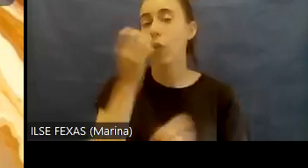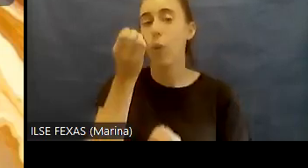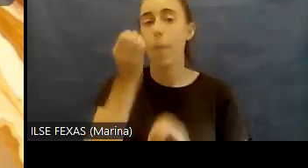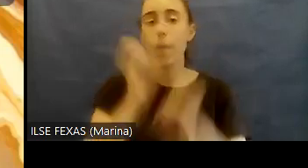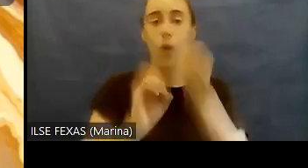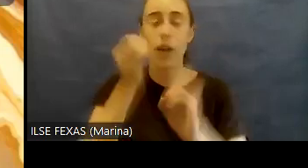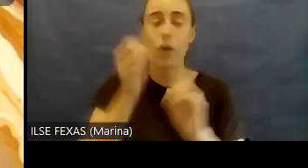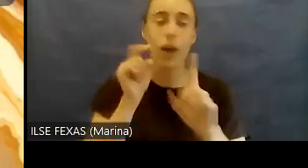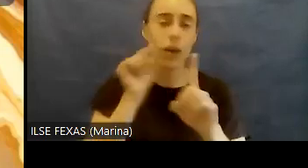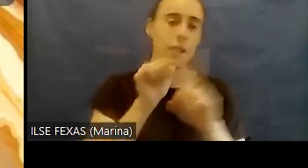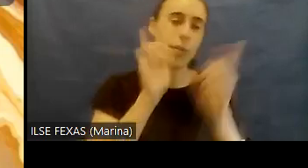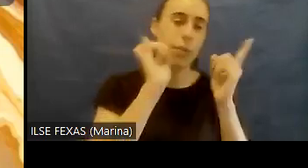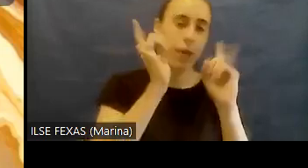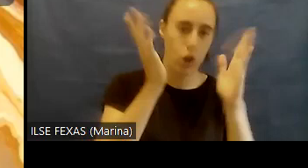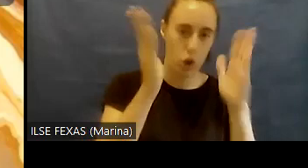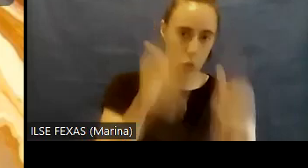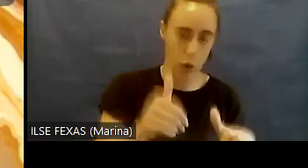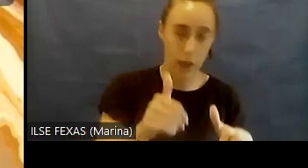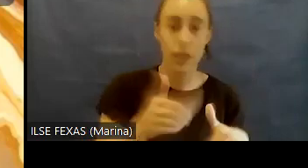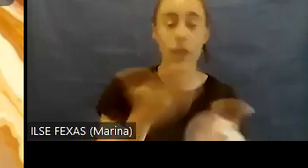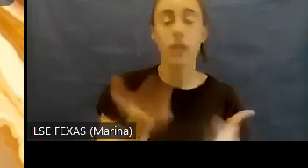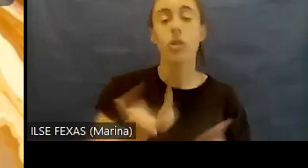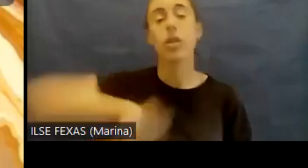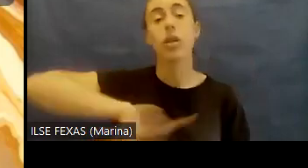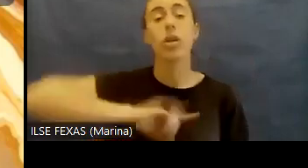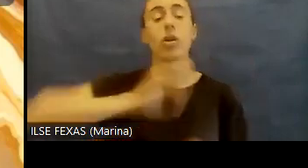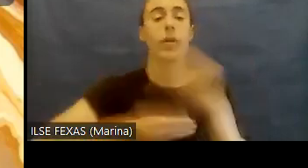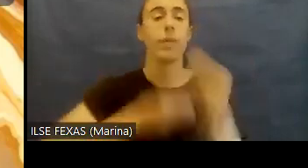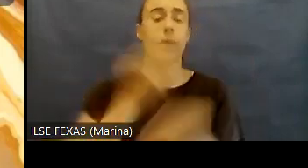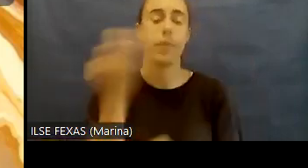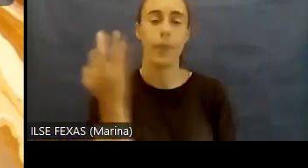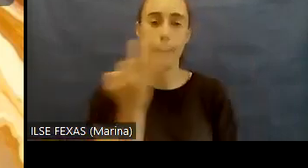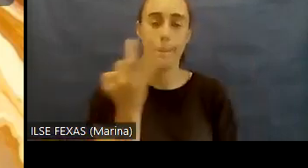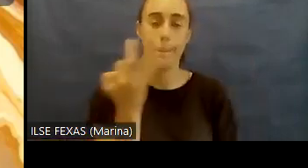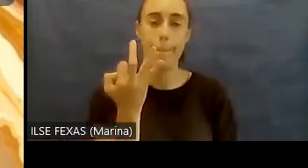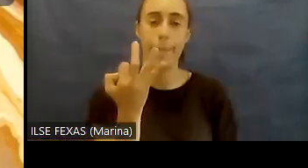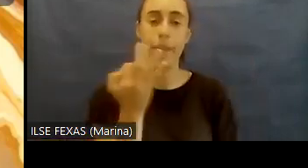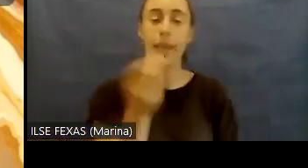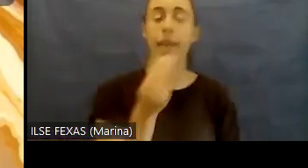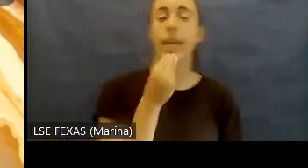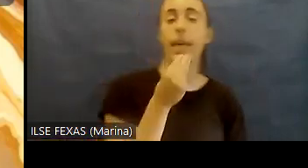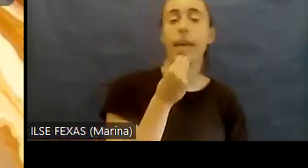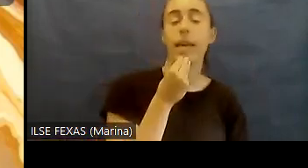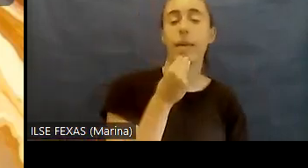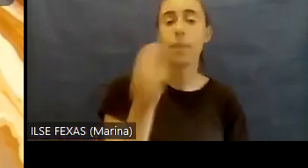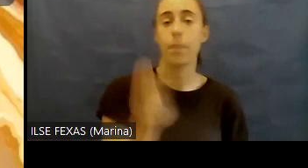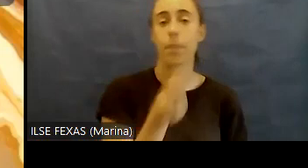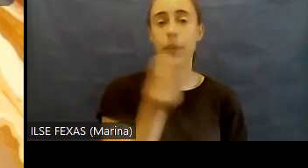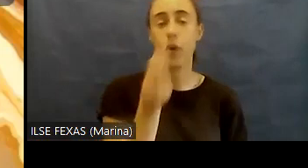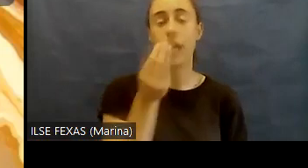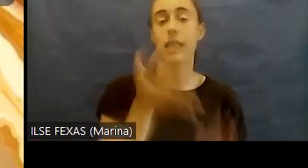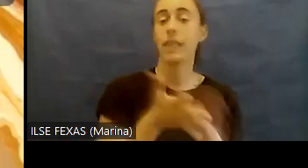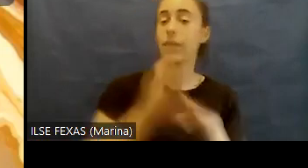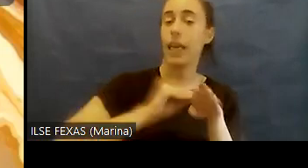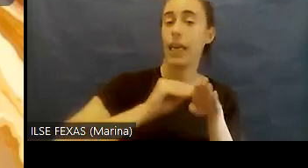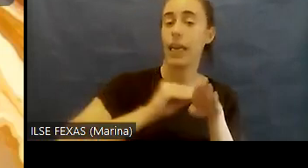prevenir esa esteatosis. Lo que hemos de hacer sobre todo con la esteatosis es adecuar la alimentación de forma que demos las grasas